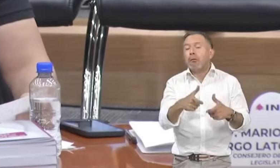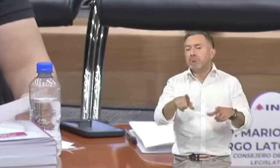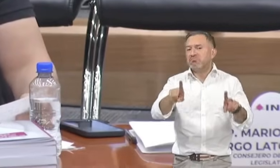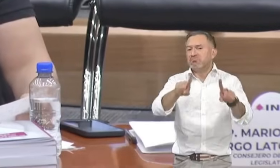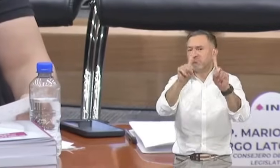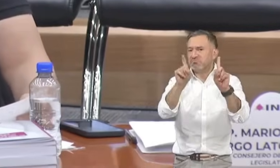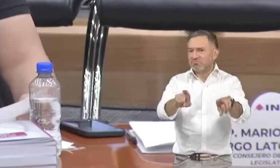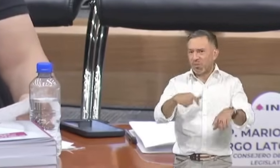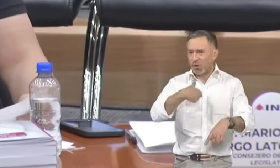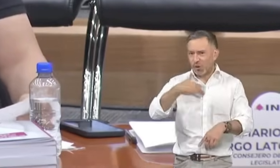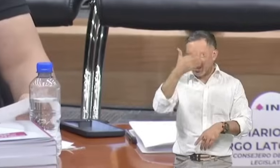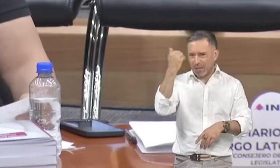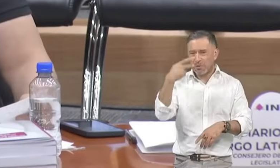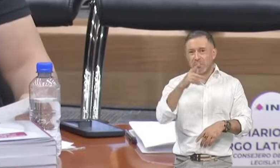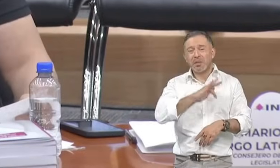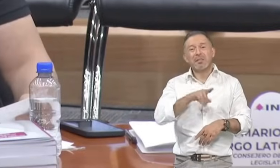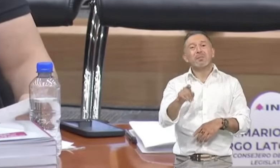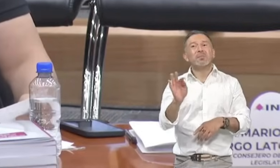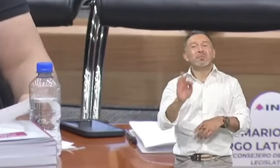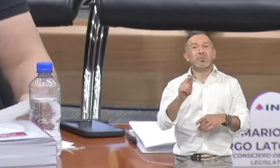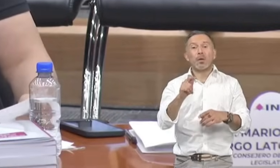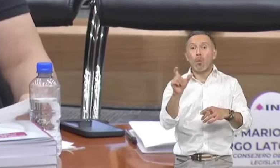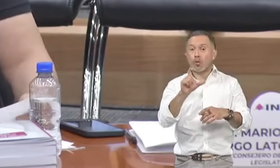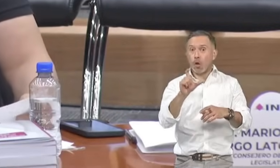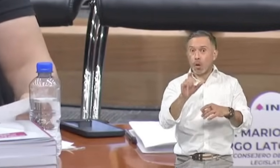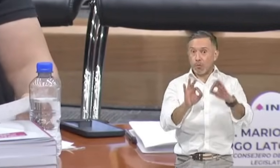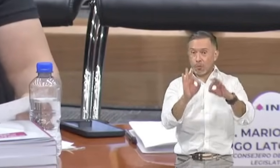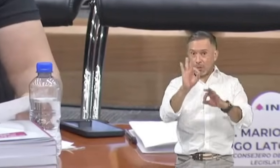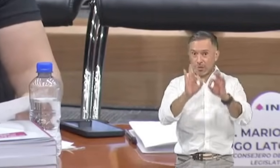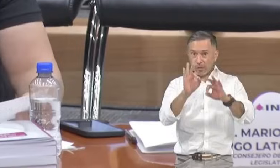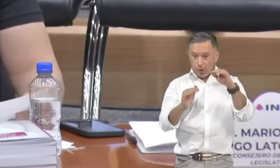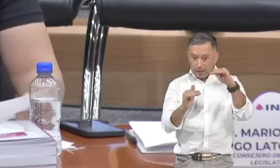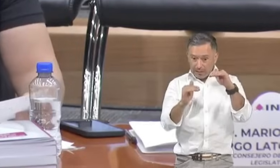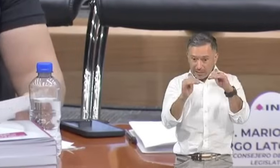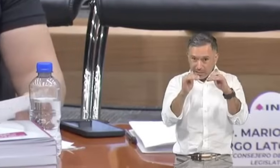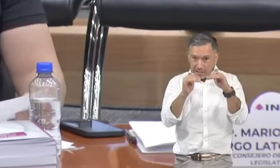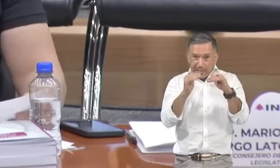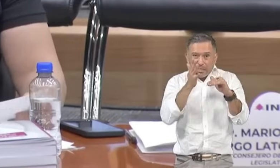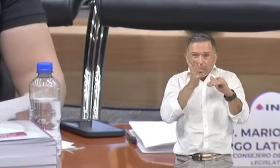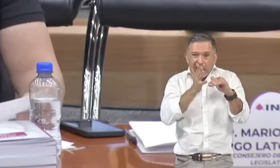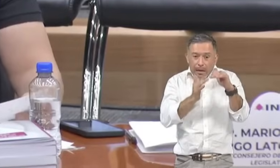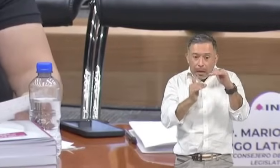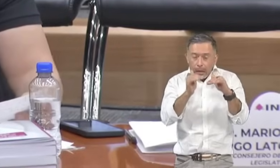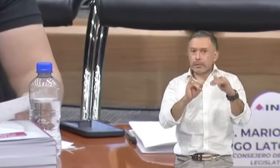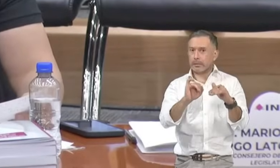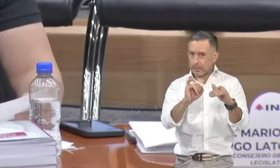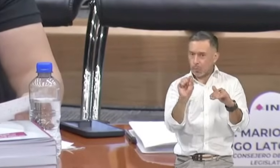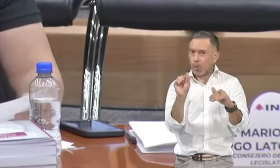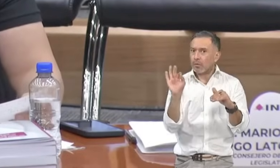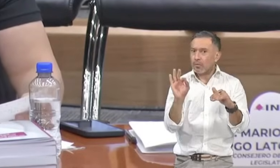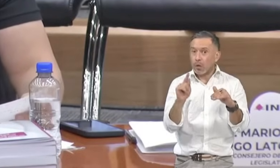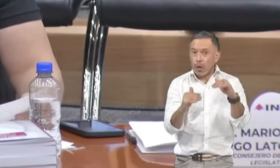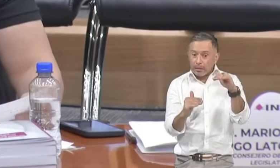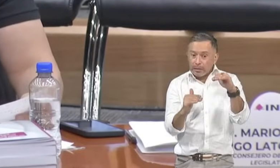las elecciones están demasiado cerradas, posiblemente sí. Sí pueden tener algún tipo de influencia cuando la elección es cerrada como la que se